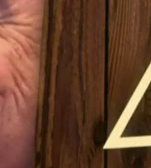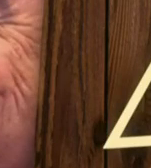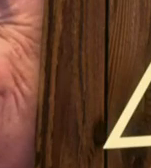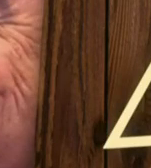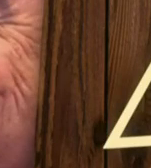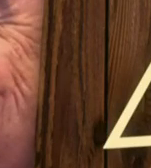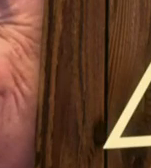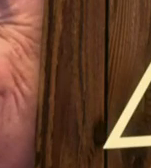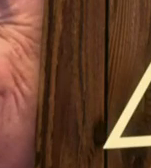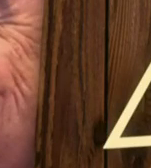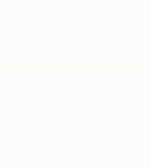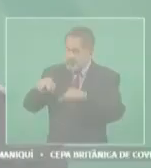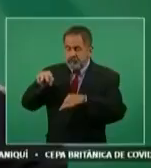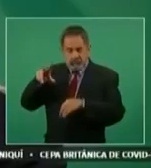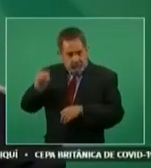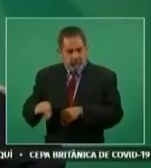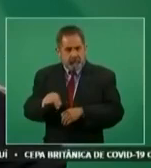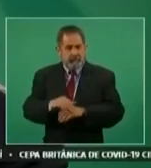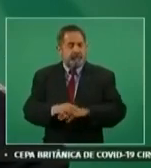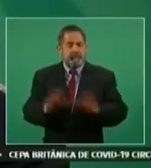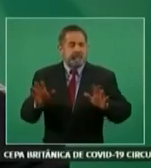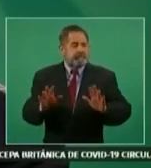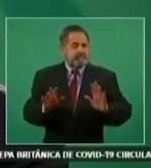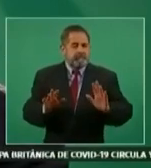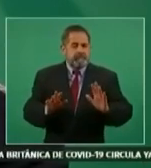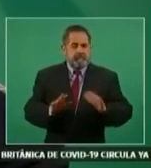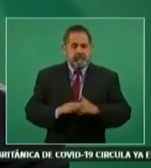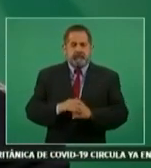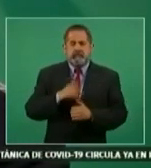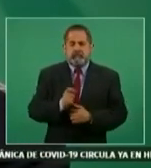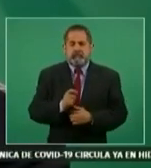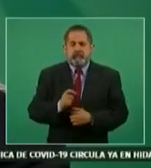delitos no habrá impunidad ni influyentismos.